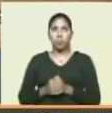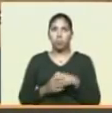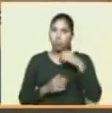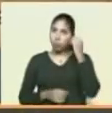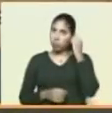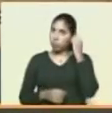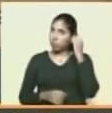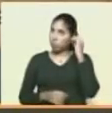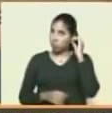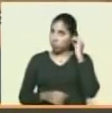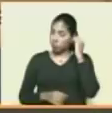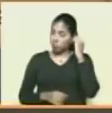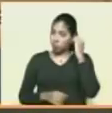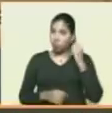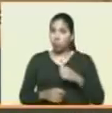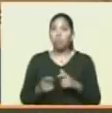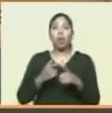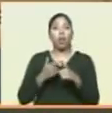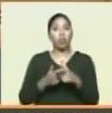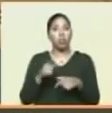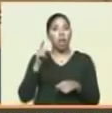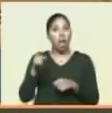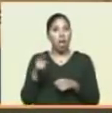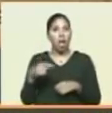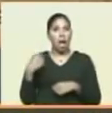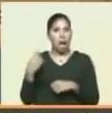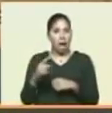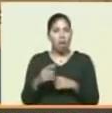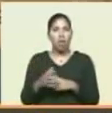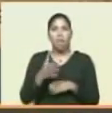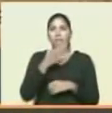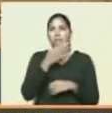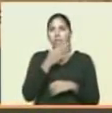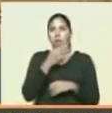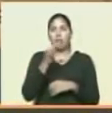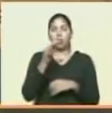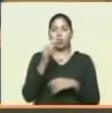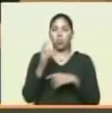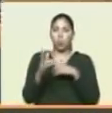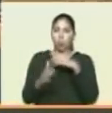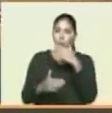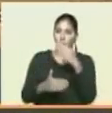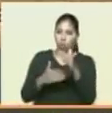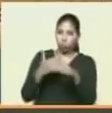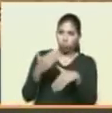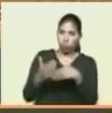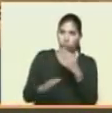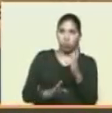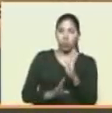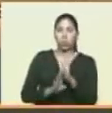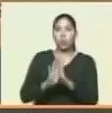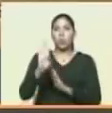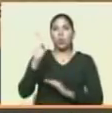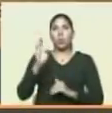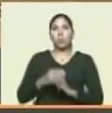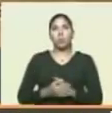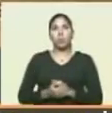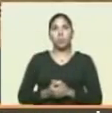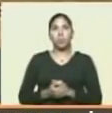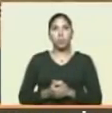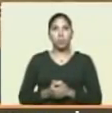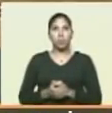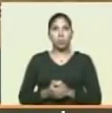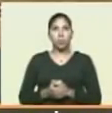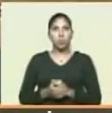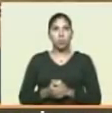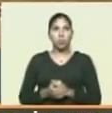Entonces allí hay una facilitación de procesos en este concepto de especie de casa matriz con incentivos,